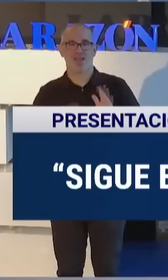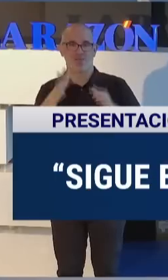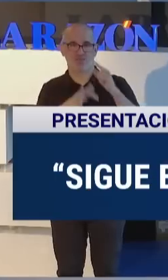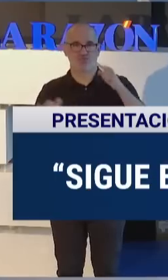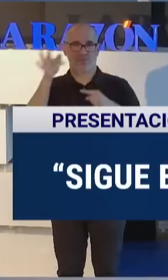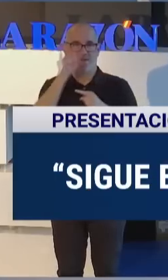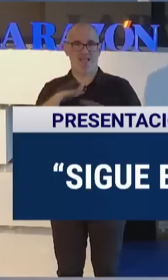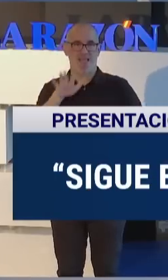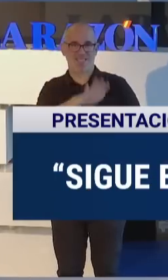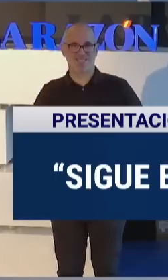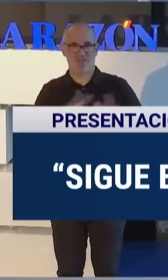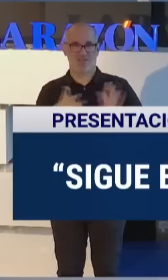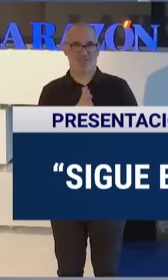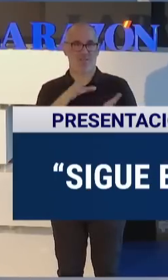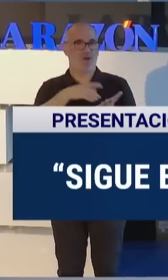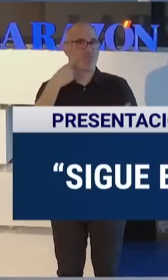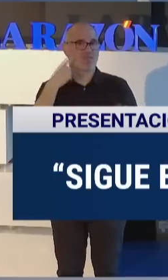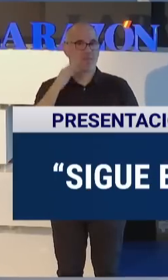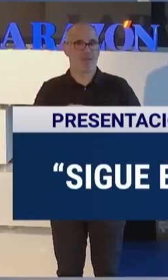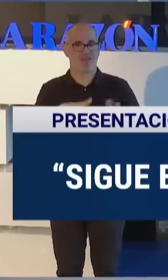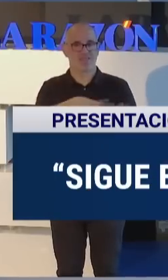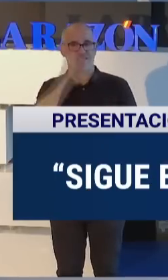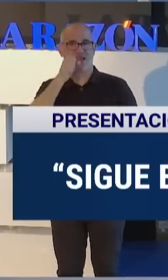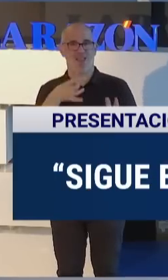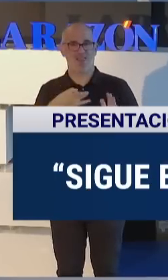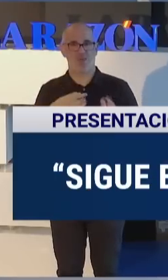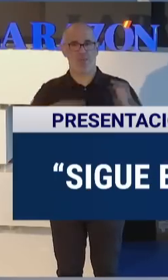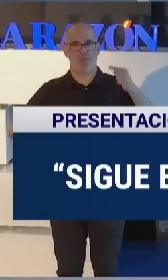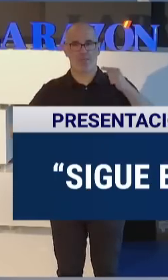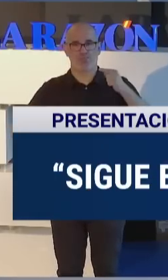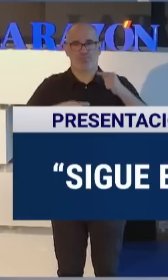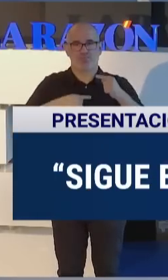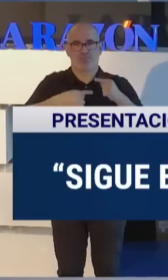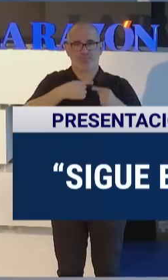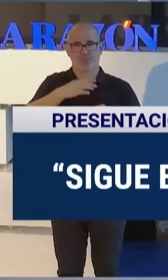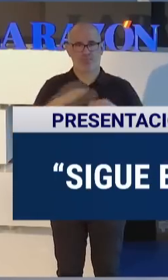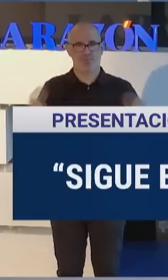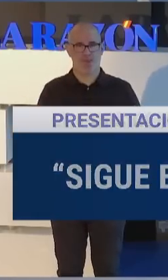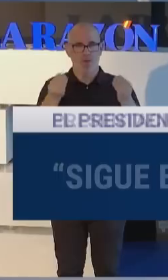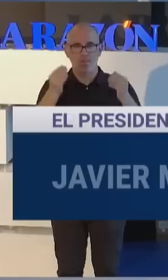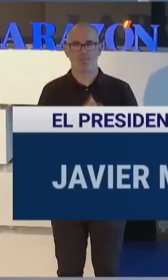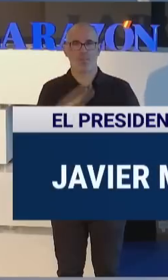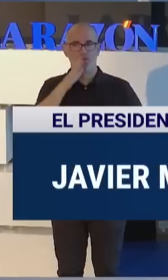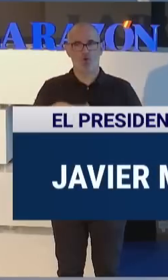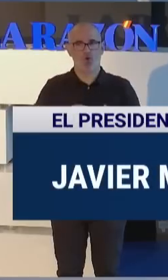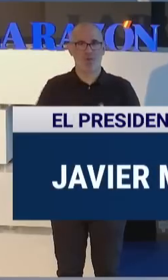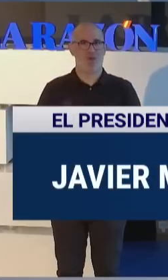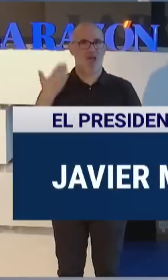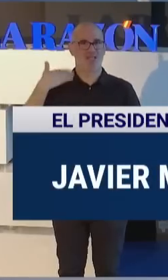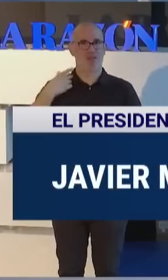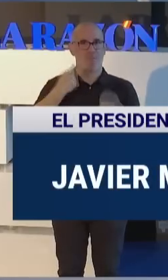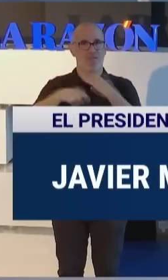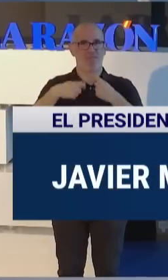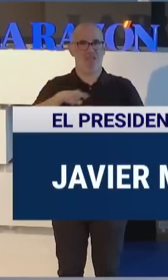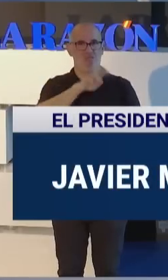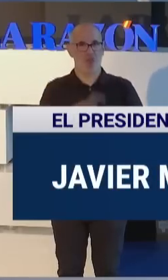y va sacando deuda del Banco Central para, digamos, que se vaya recomponiendo. De hecho, el gobierno anterior, que vendía dólares todo el